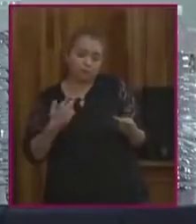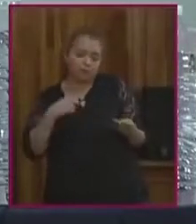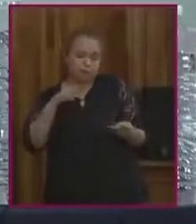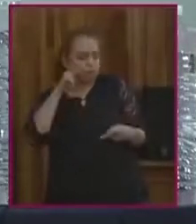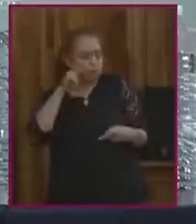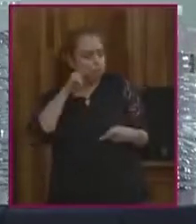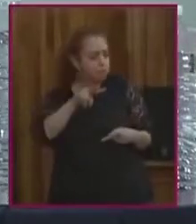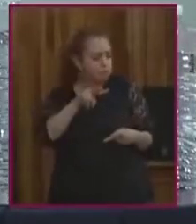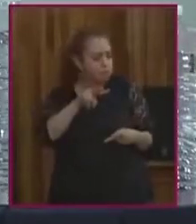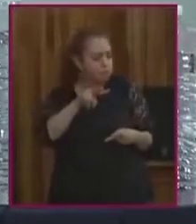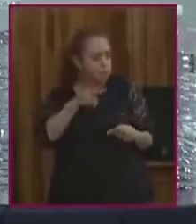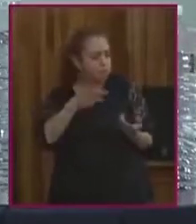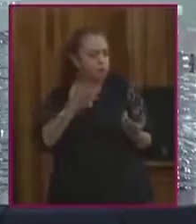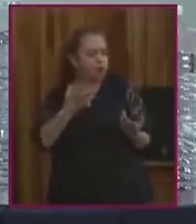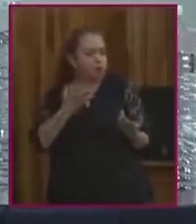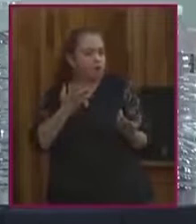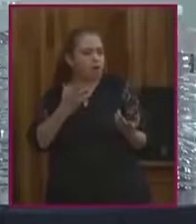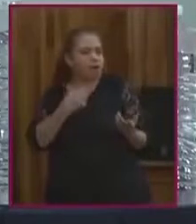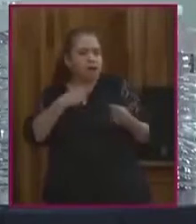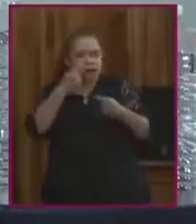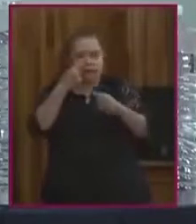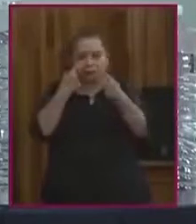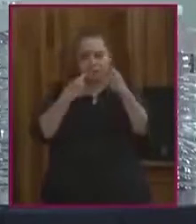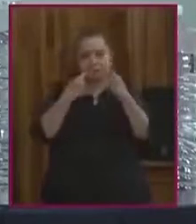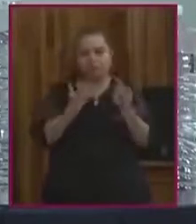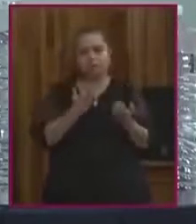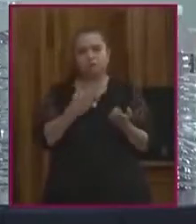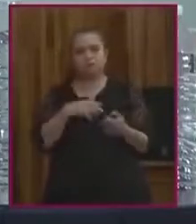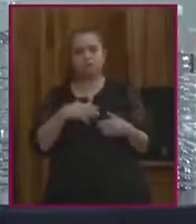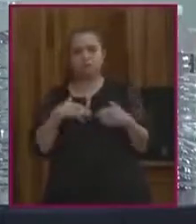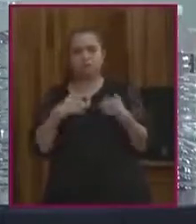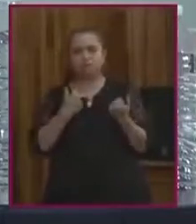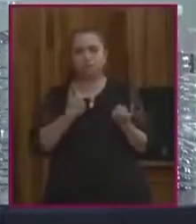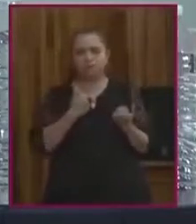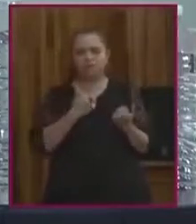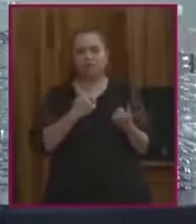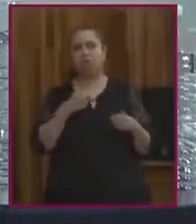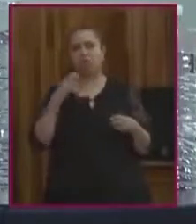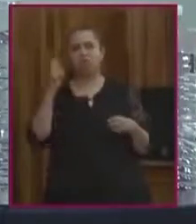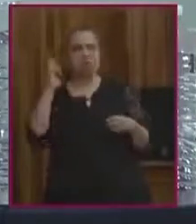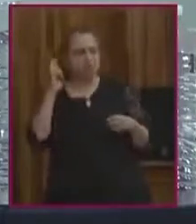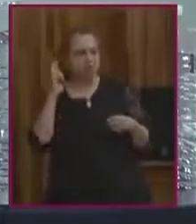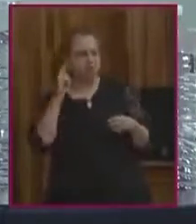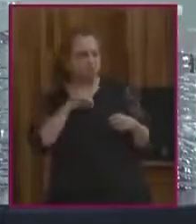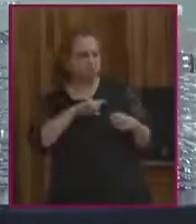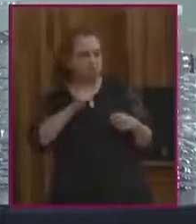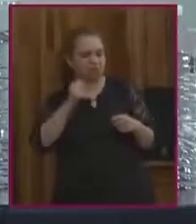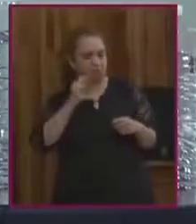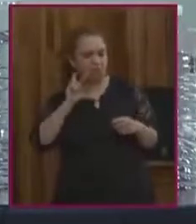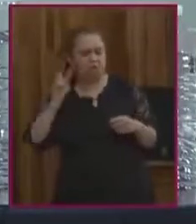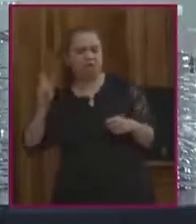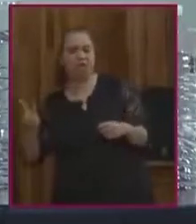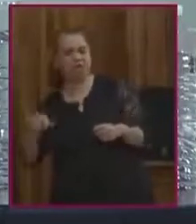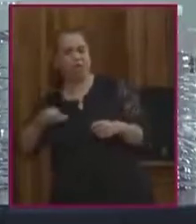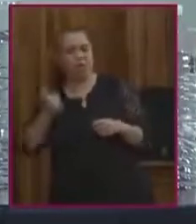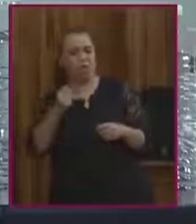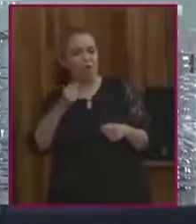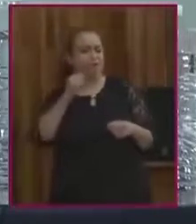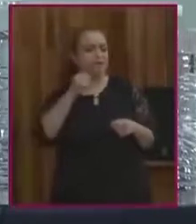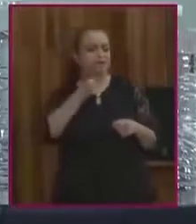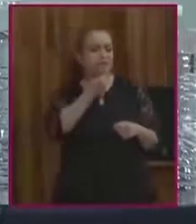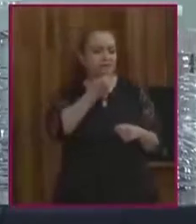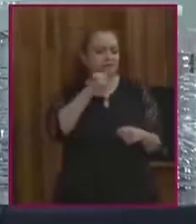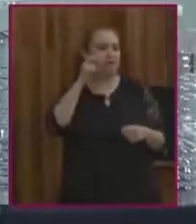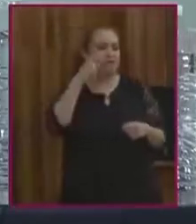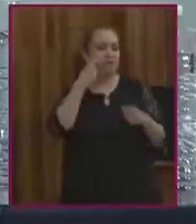podemos ver que en las estancias infantiles a veces el llanto se entiende como el ruido que produce, que contagia a los otros niños, entonces tenemos que aislar al niño, lo